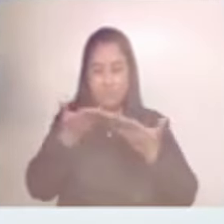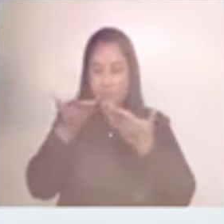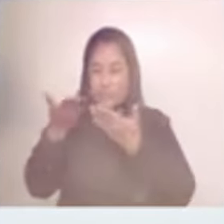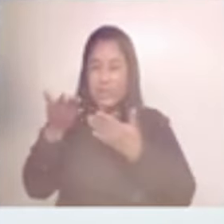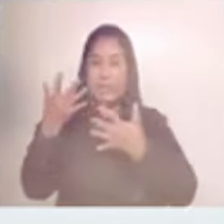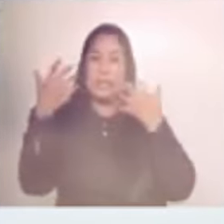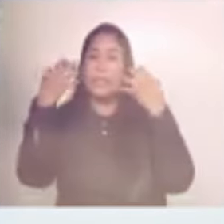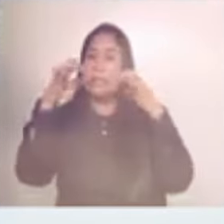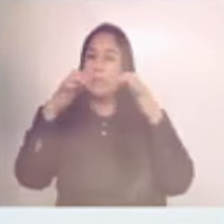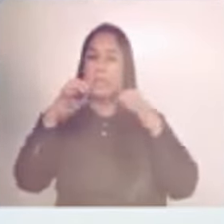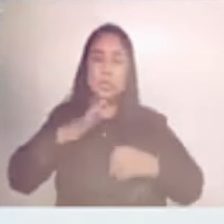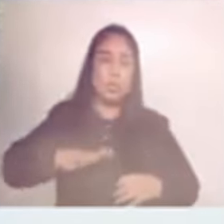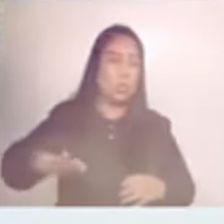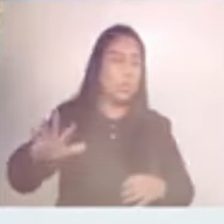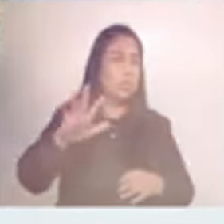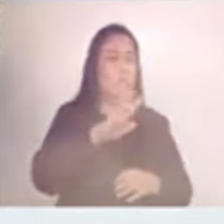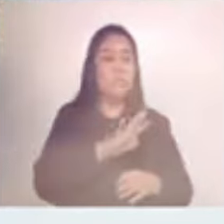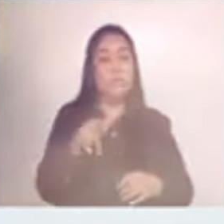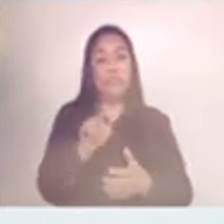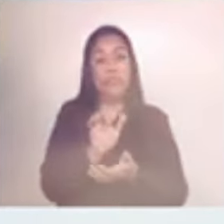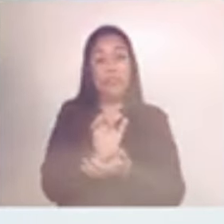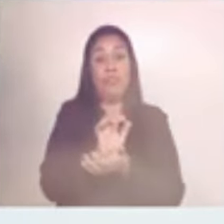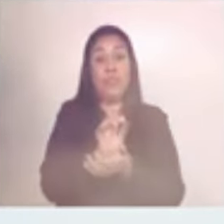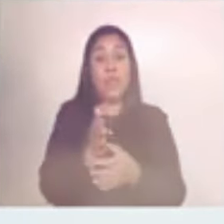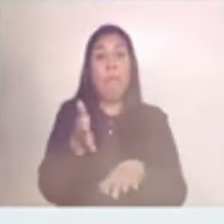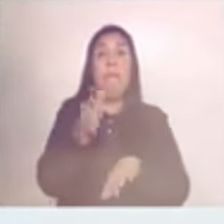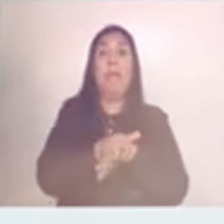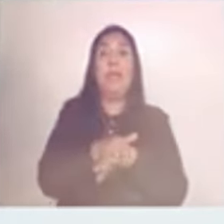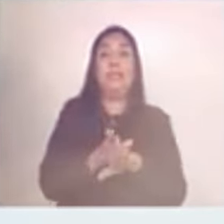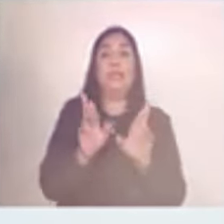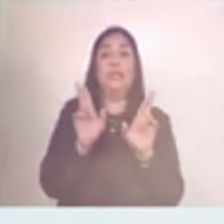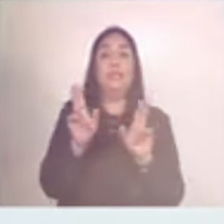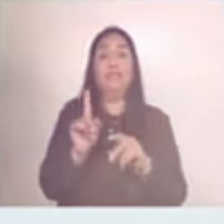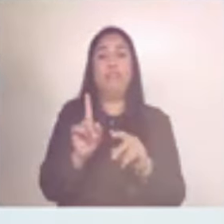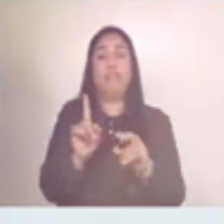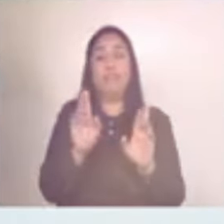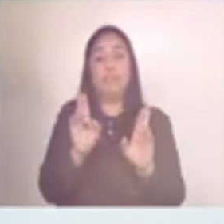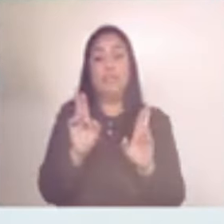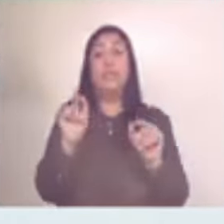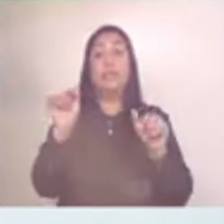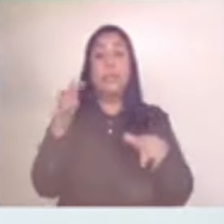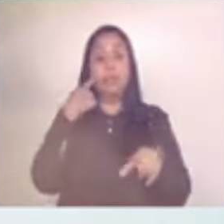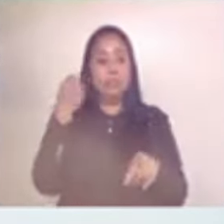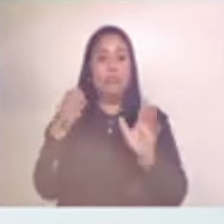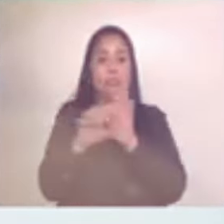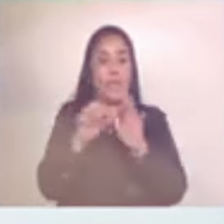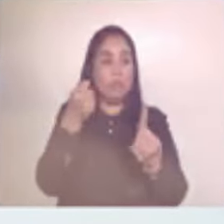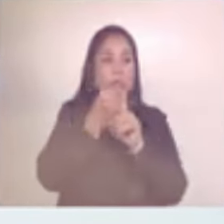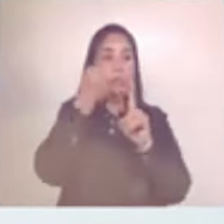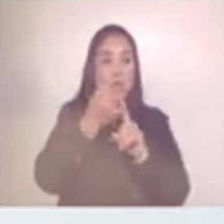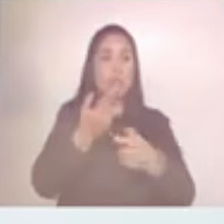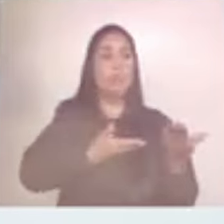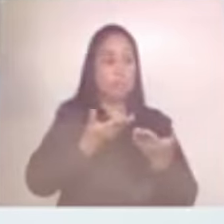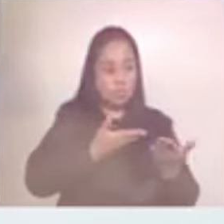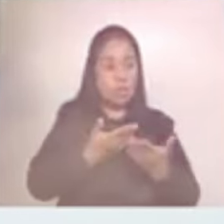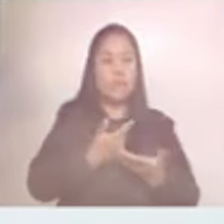emergencias que esperemos que no se multipliquen, pero las que sean va a haber que atenderlas para atender a las familias, pero